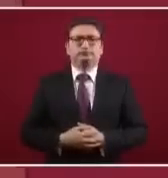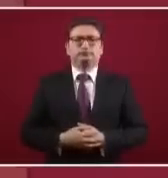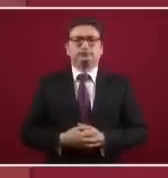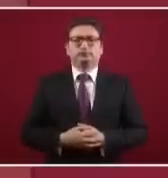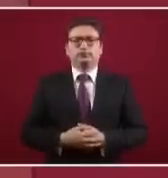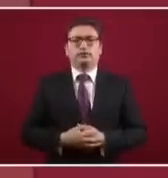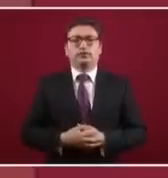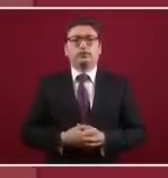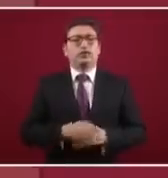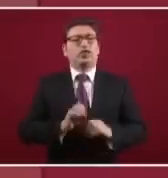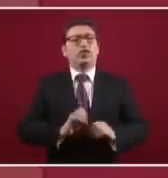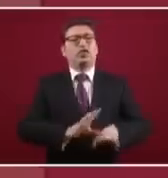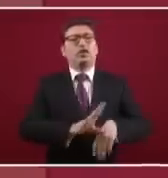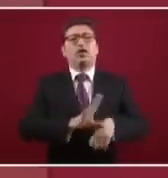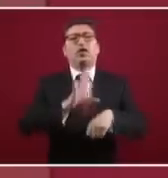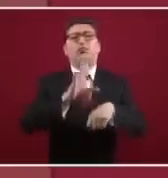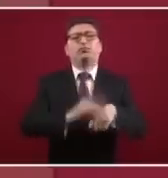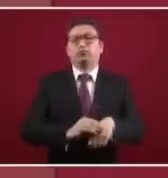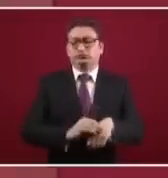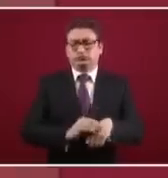se permita a nadie